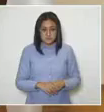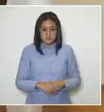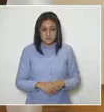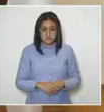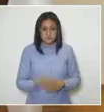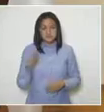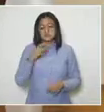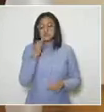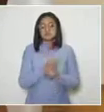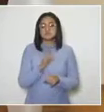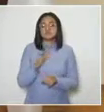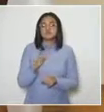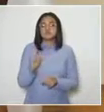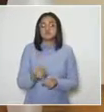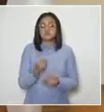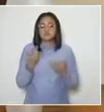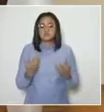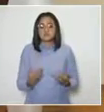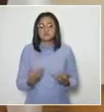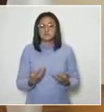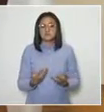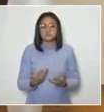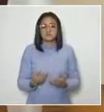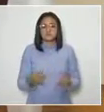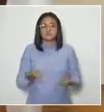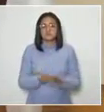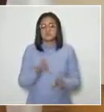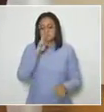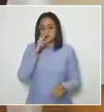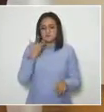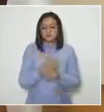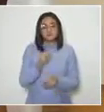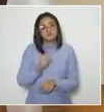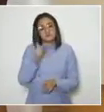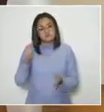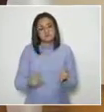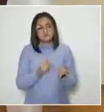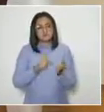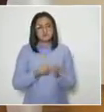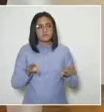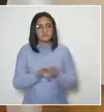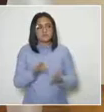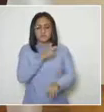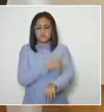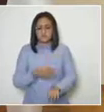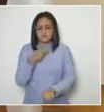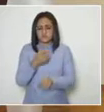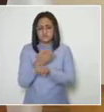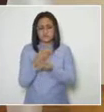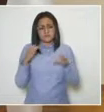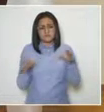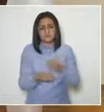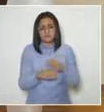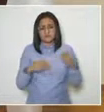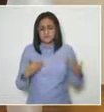también pero no es no es tirando la responsabilidad a otro lugar cómo se resuelven las cosas